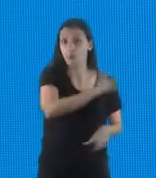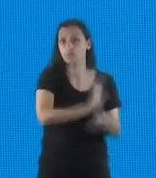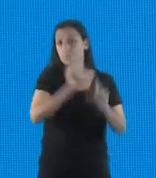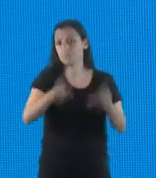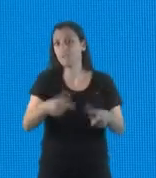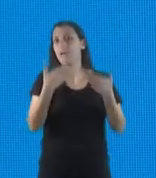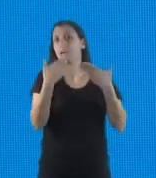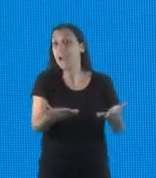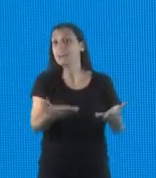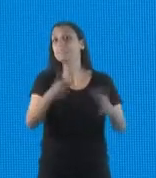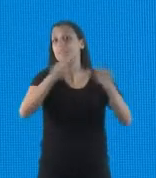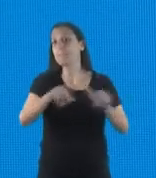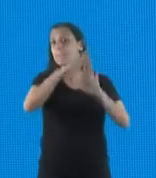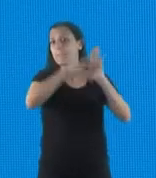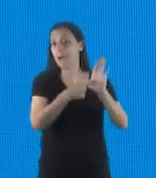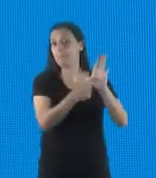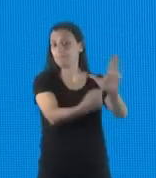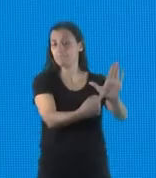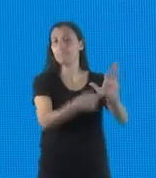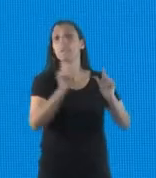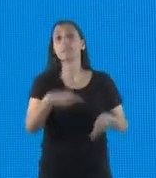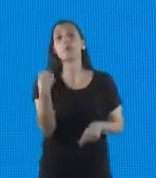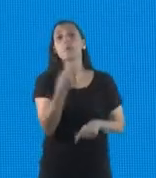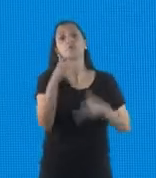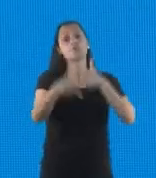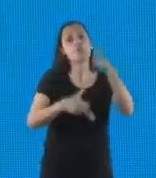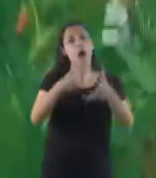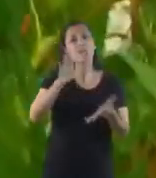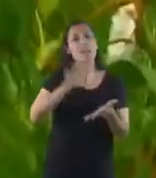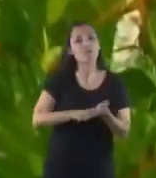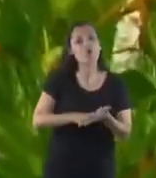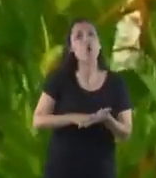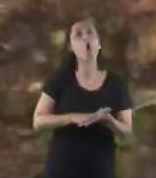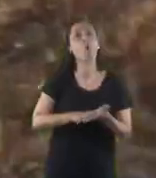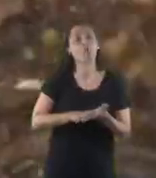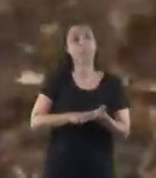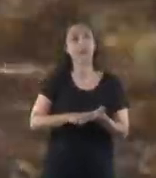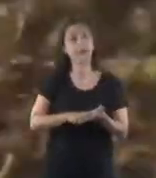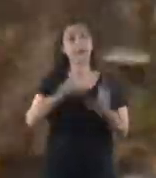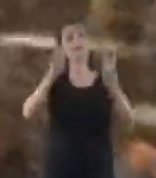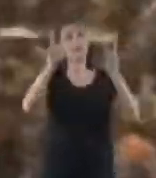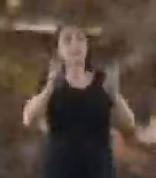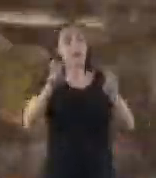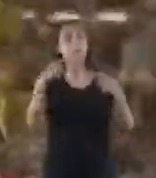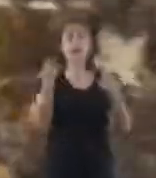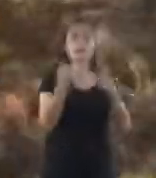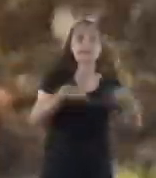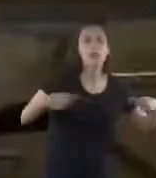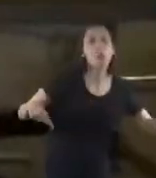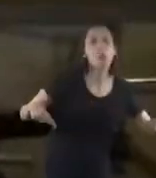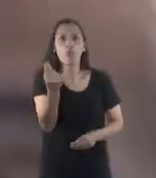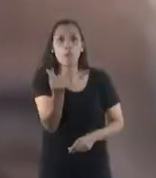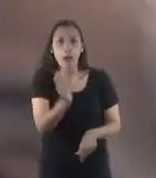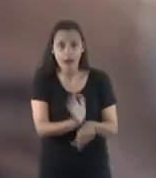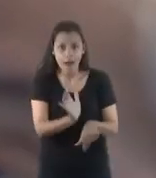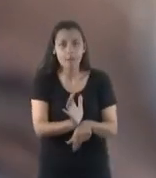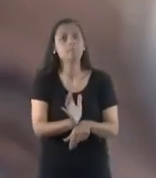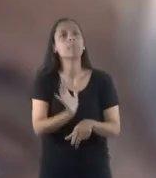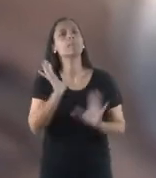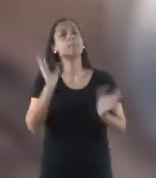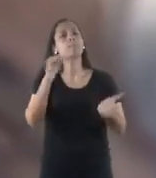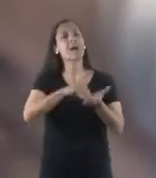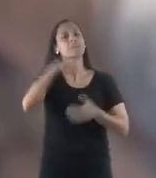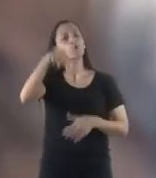programa. Y cuando hablamos de recurso estratégico y extensión